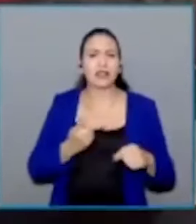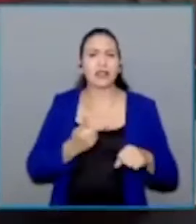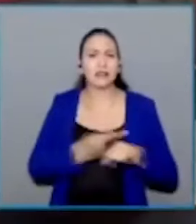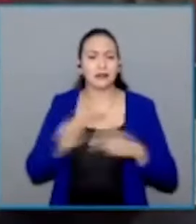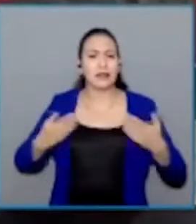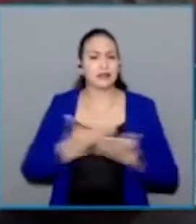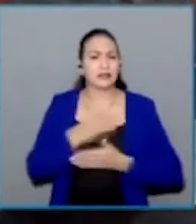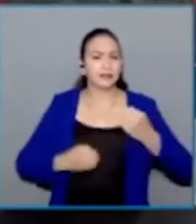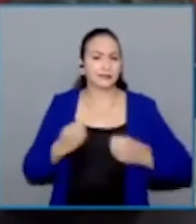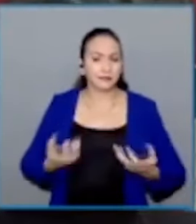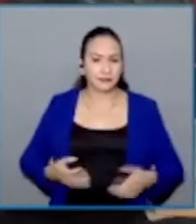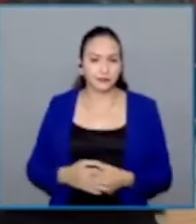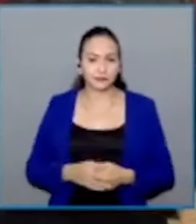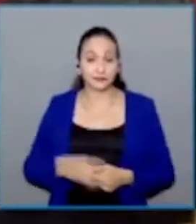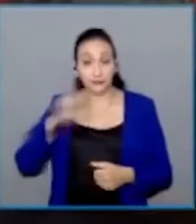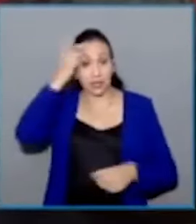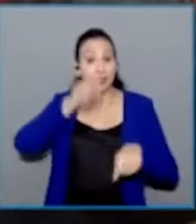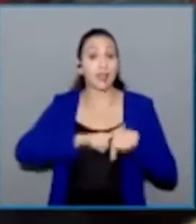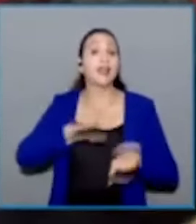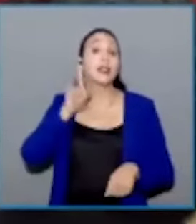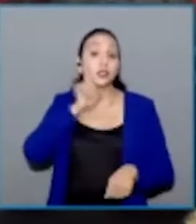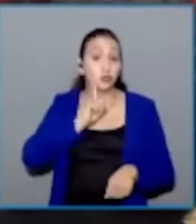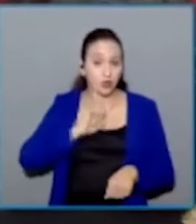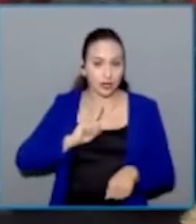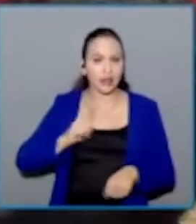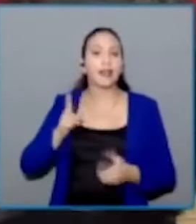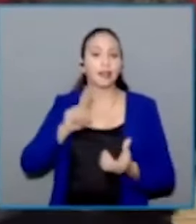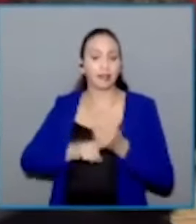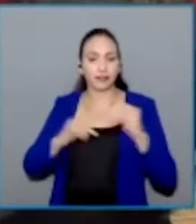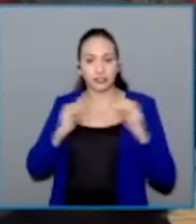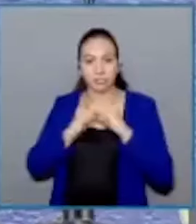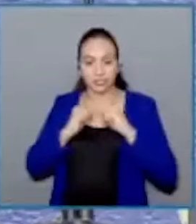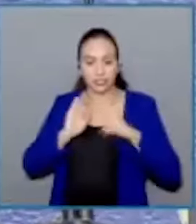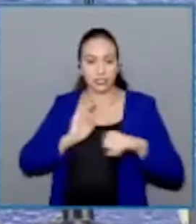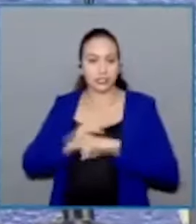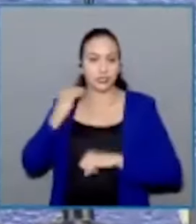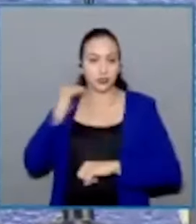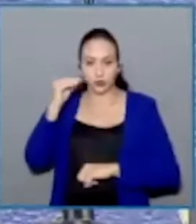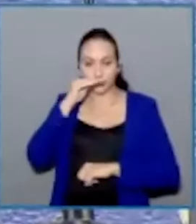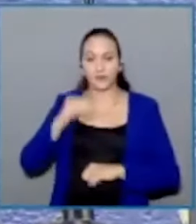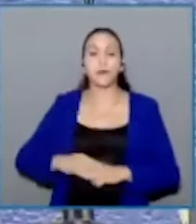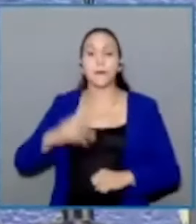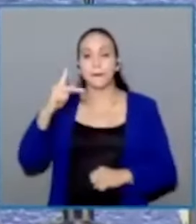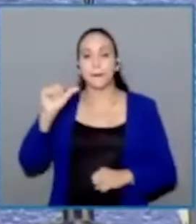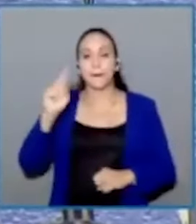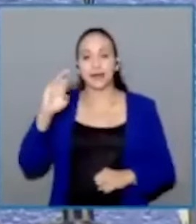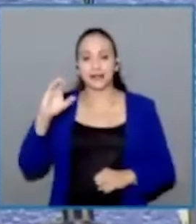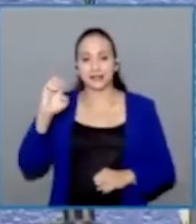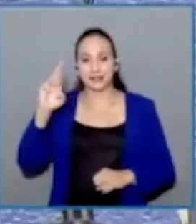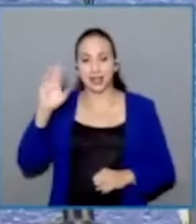nov la directora del Instituto Federal de defensoría pública magistrada ta Cruz parcero advirtió sobre el derrumbe